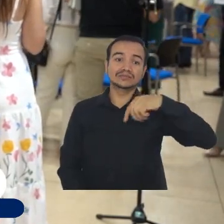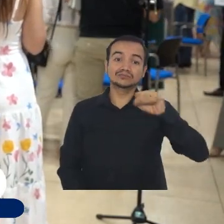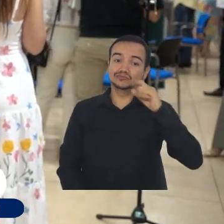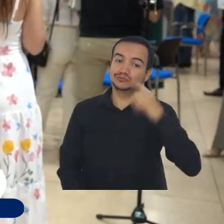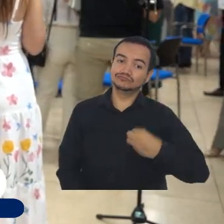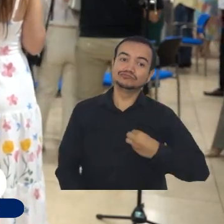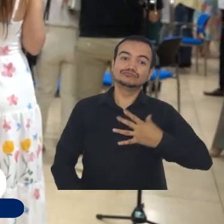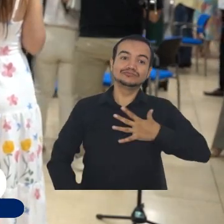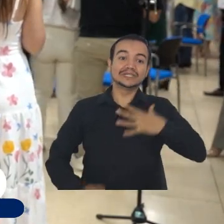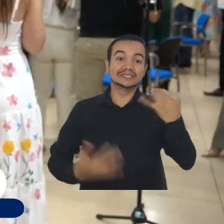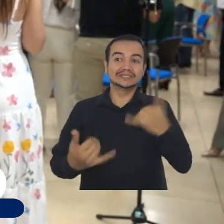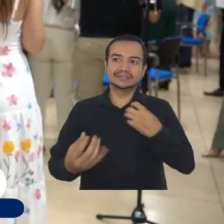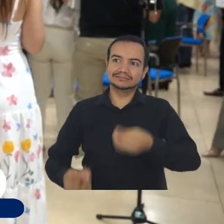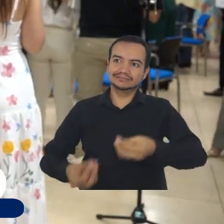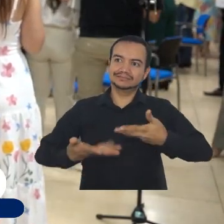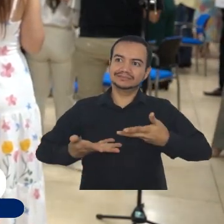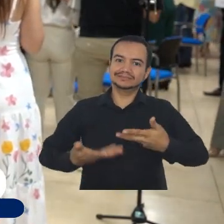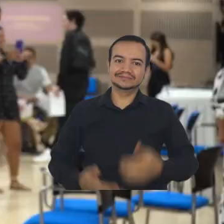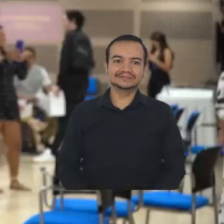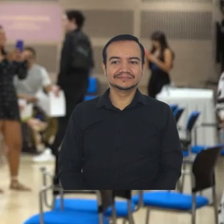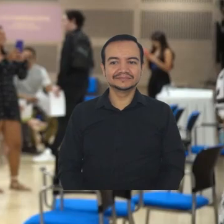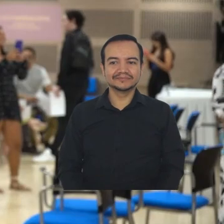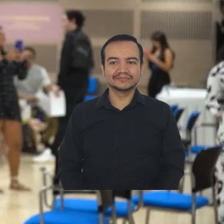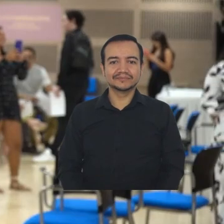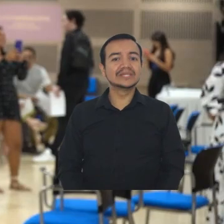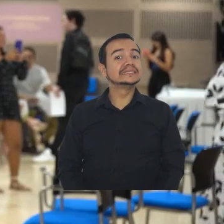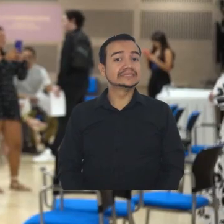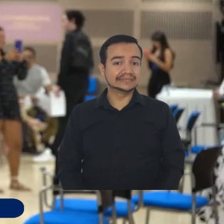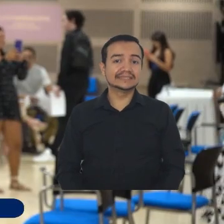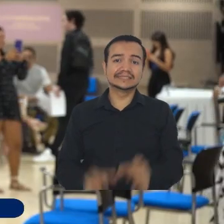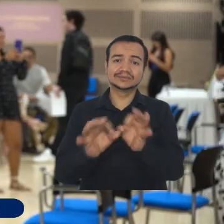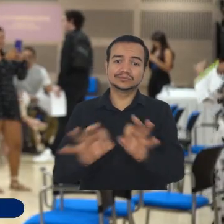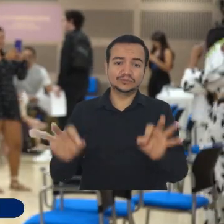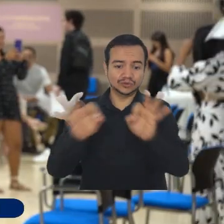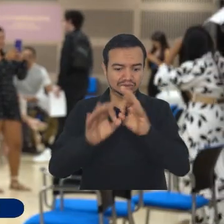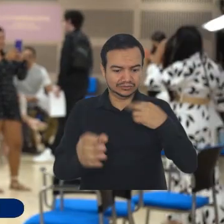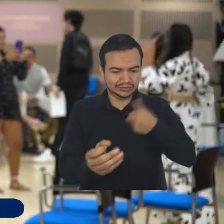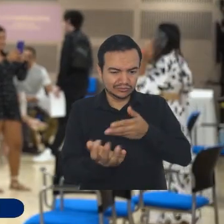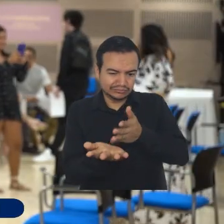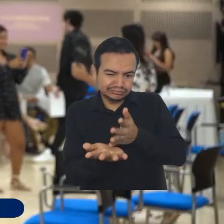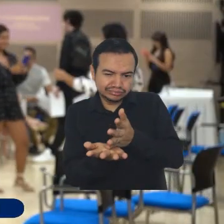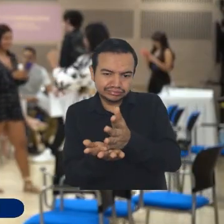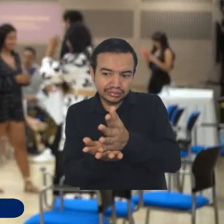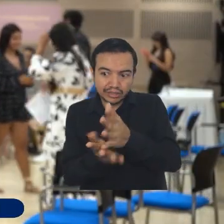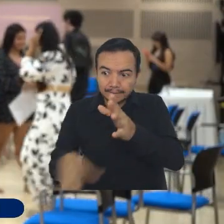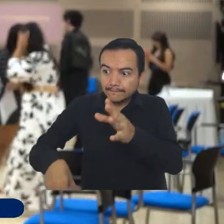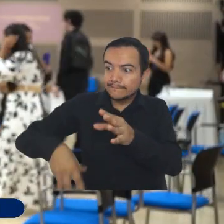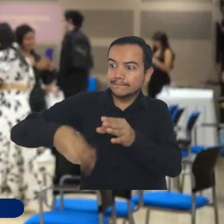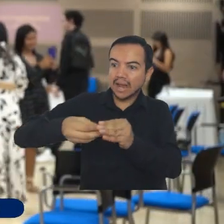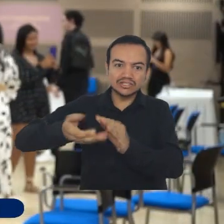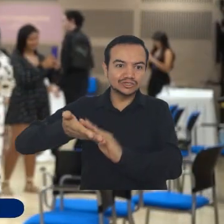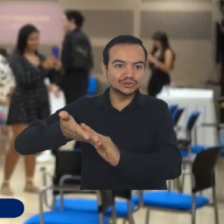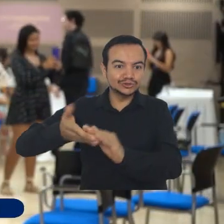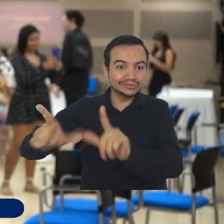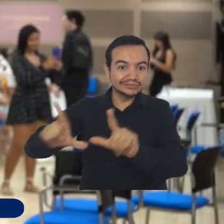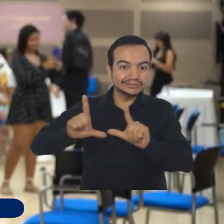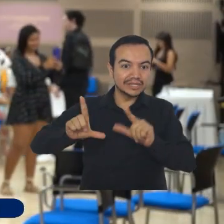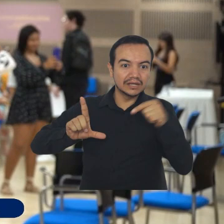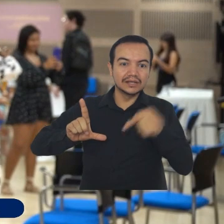el cual nosotros estamos contando en estos momentos. Esto es importante en nuestra carrera, nuestra vida, para de alguna